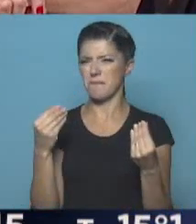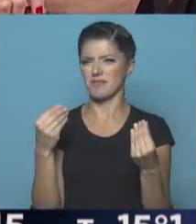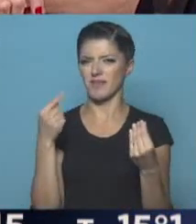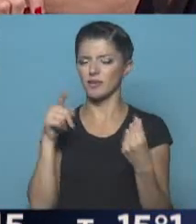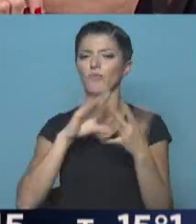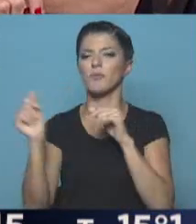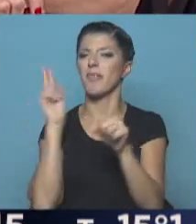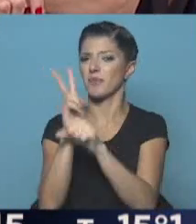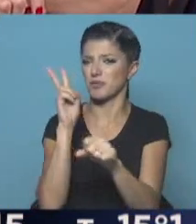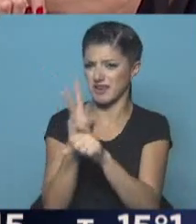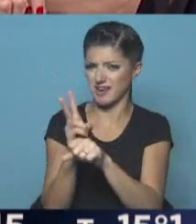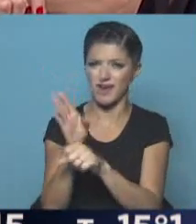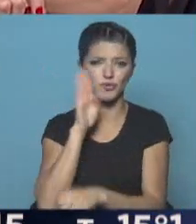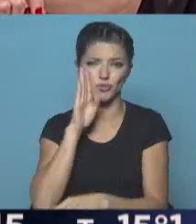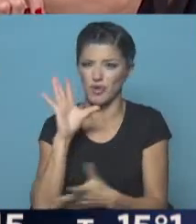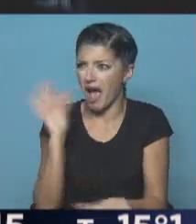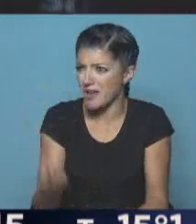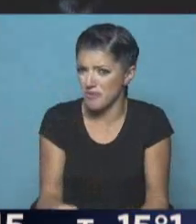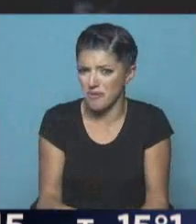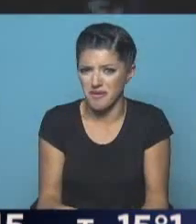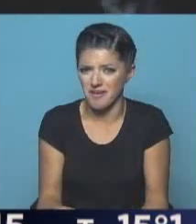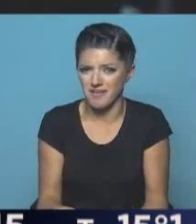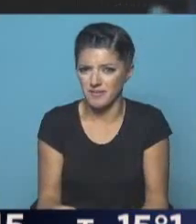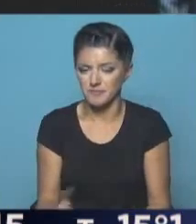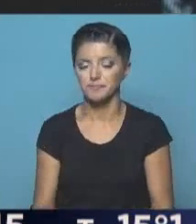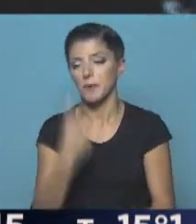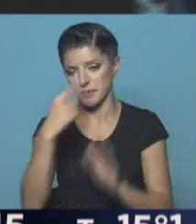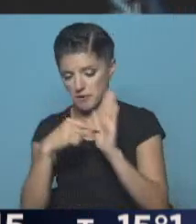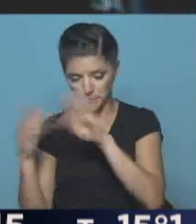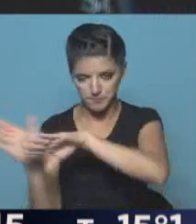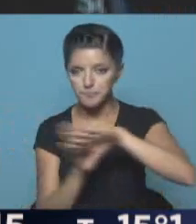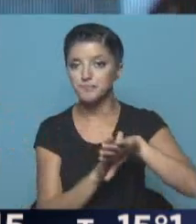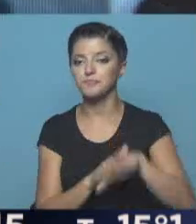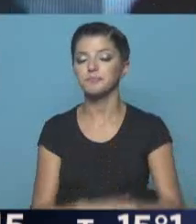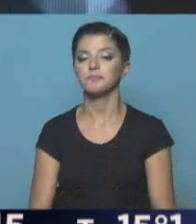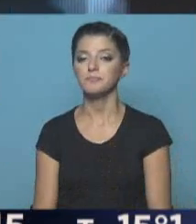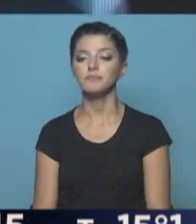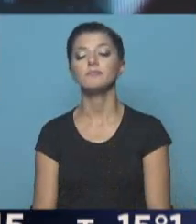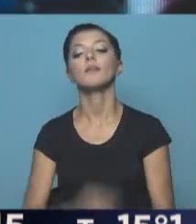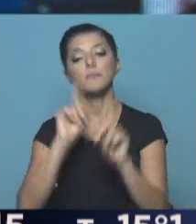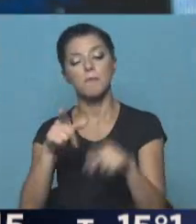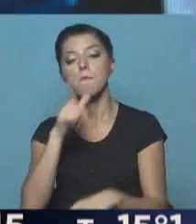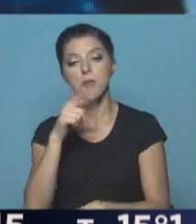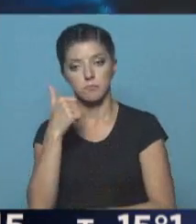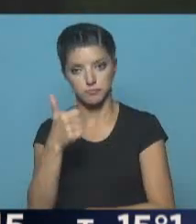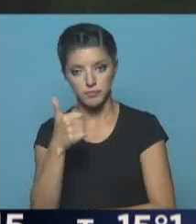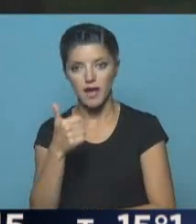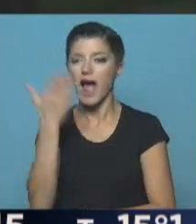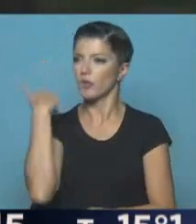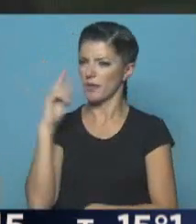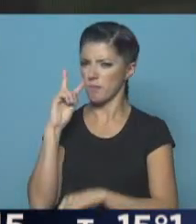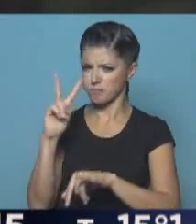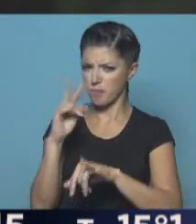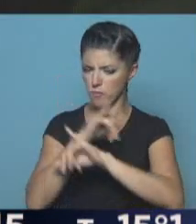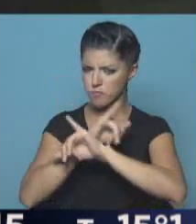proteger a Estados Unidos de alguna cosa, digamos, ¿no? Eso por un lado. Y por el otro lado me parece que está bien, y subrayo una cuestión que ponía el informe, que es